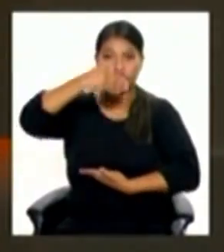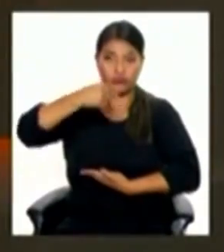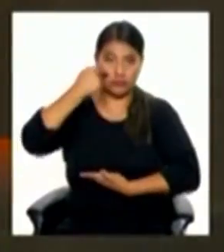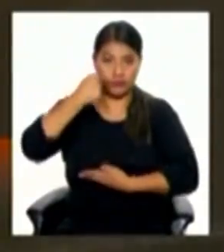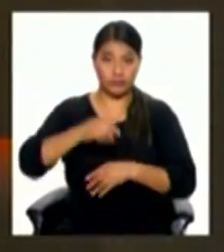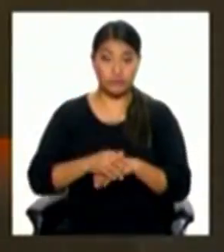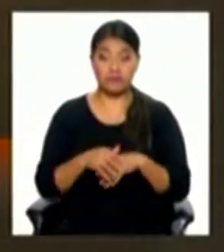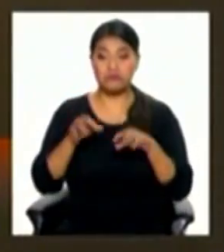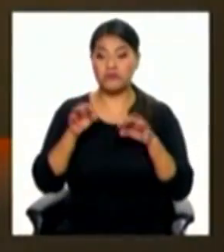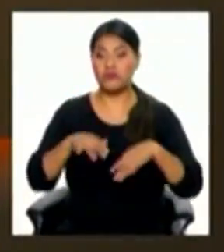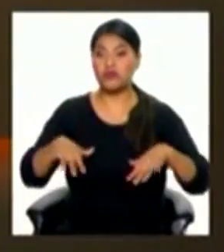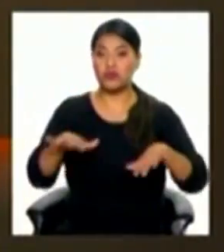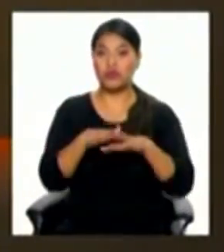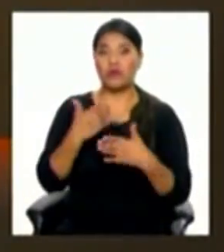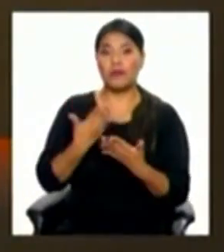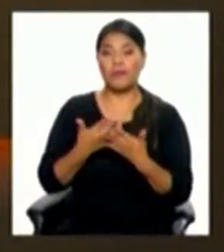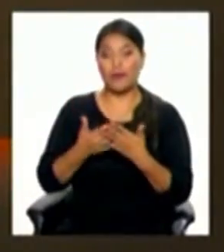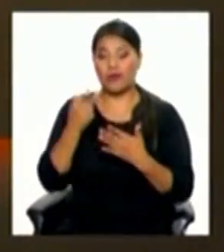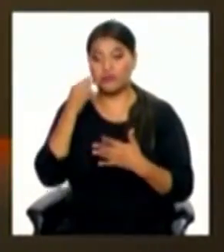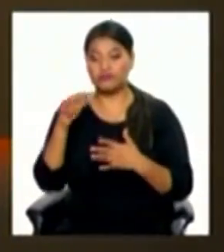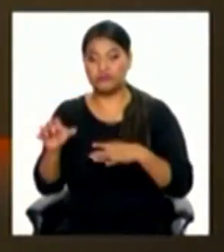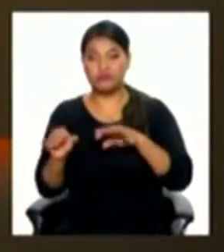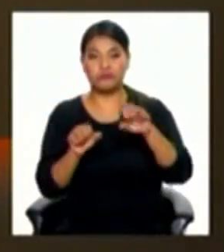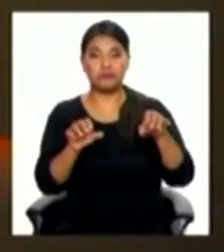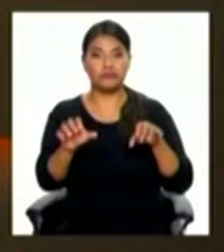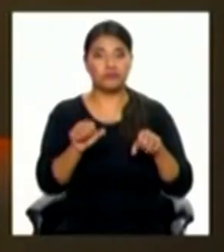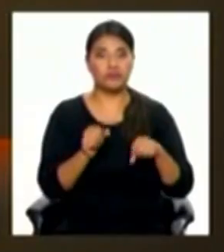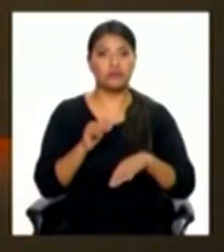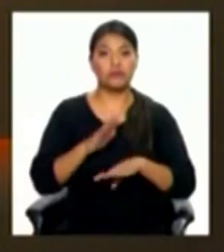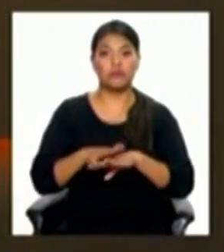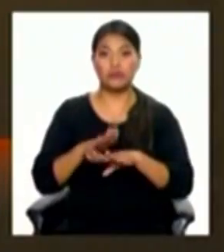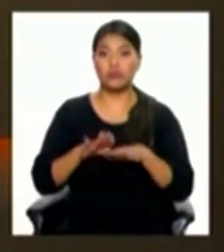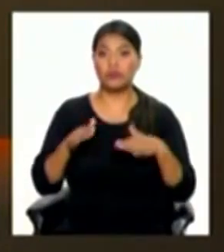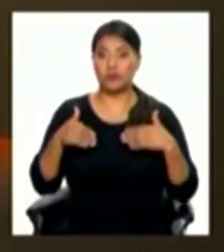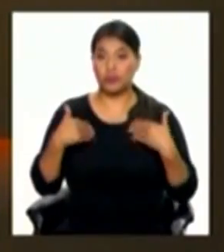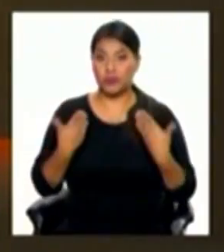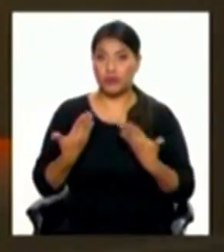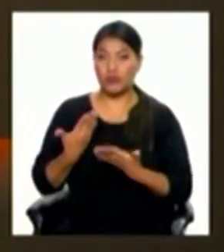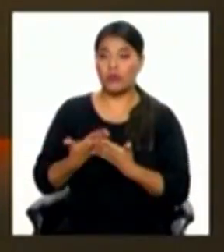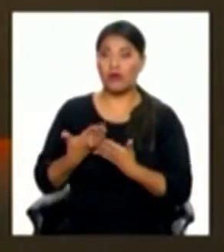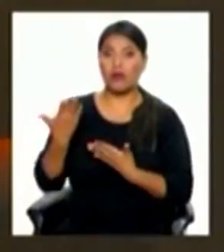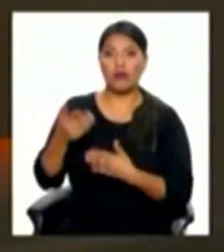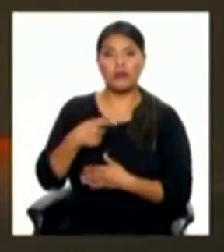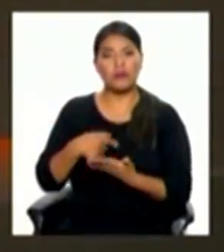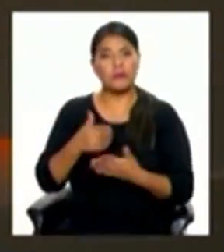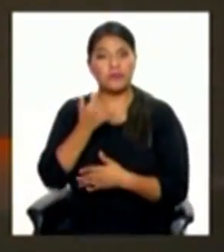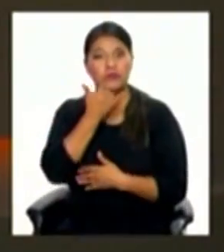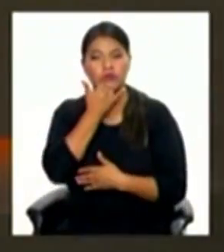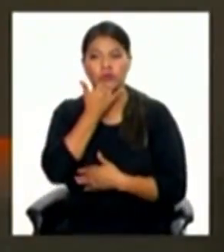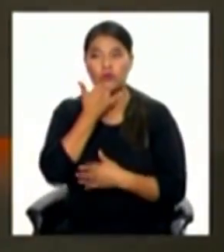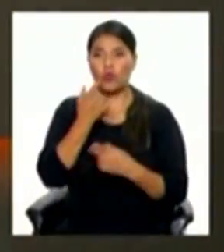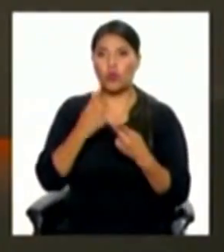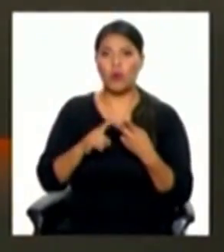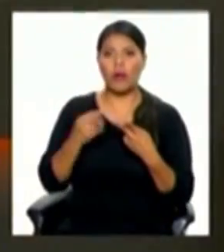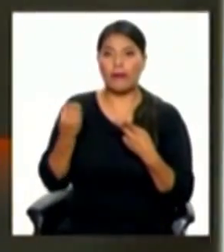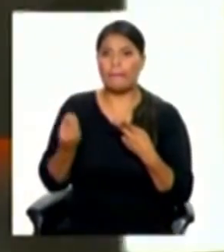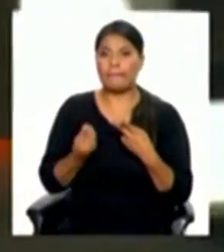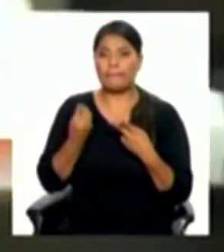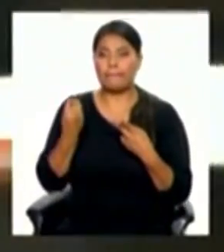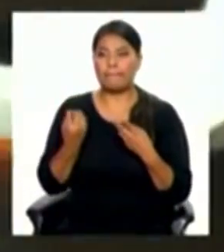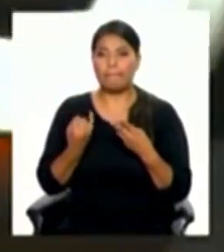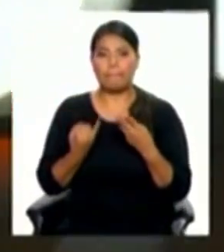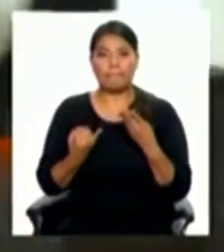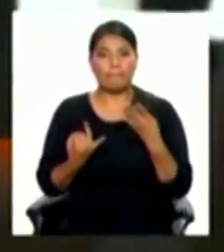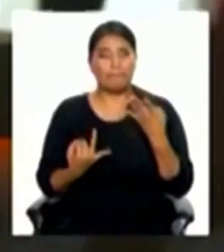son evidencias que se está recogiendo para que finalmente se pueda determinar qué es lo que sucedió, por qué razones y cuál